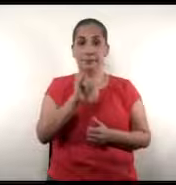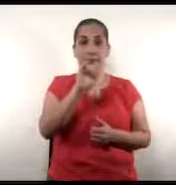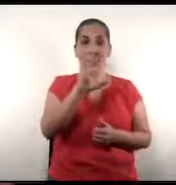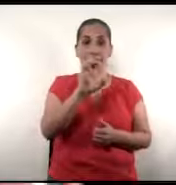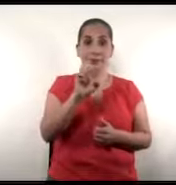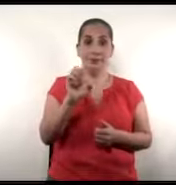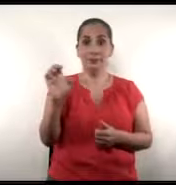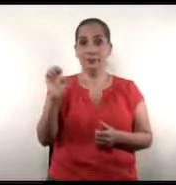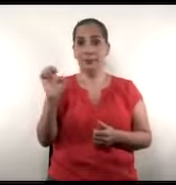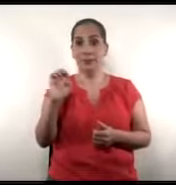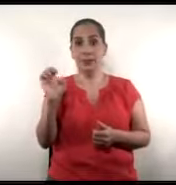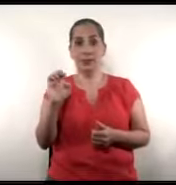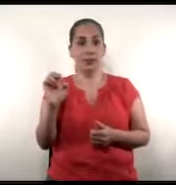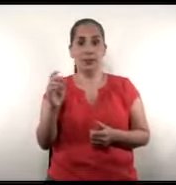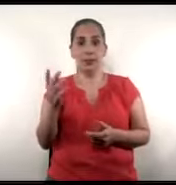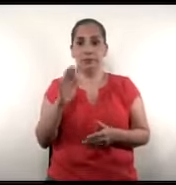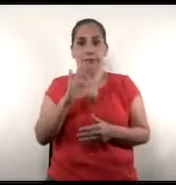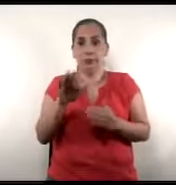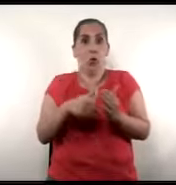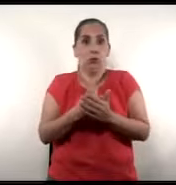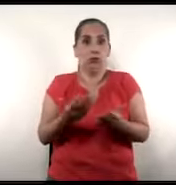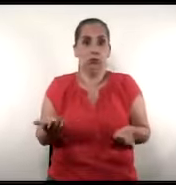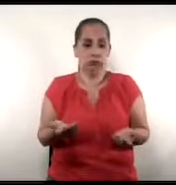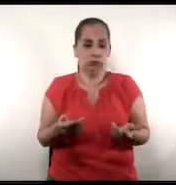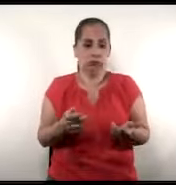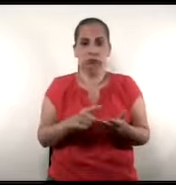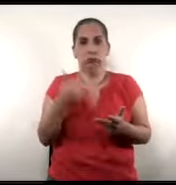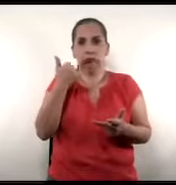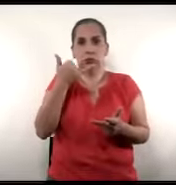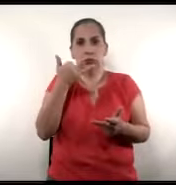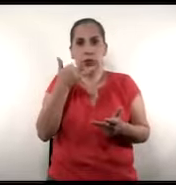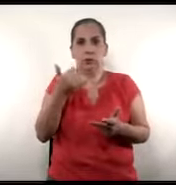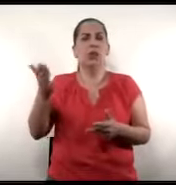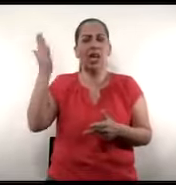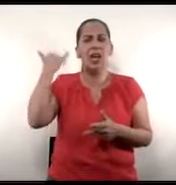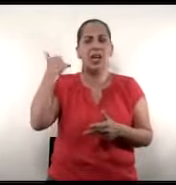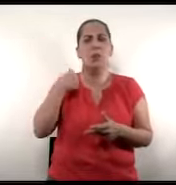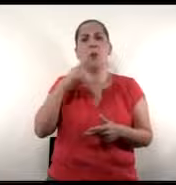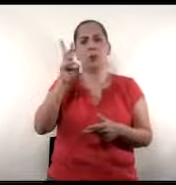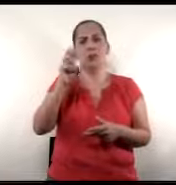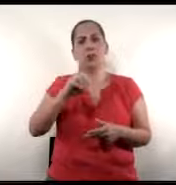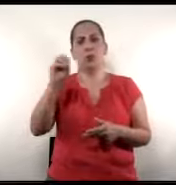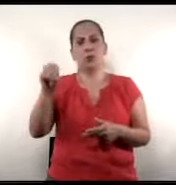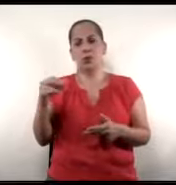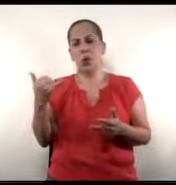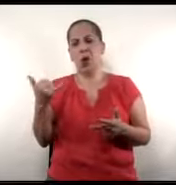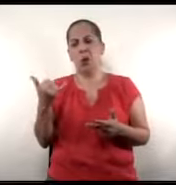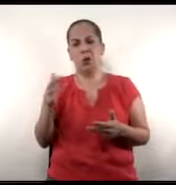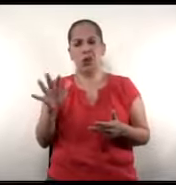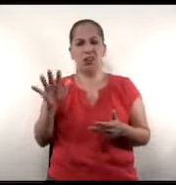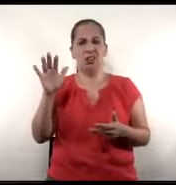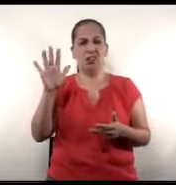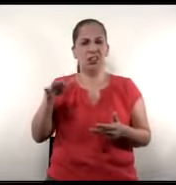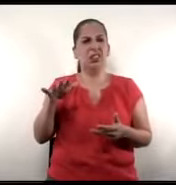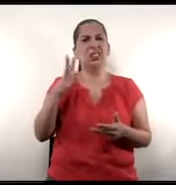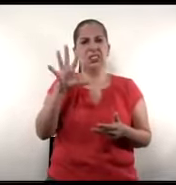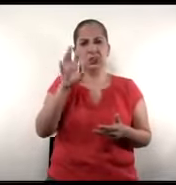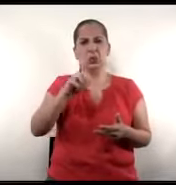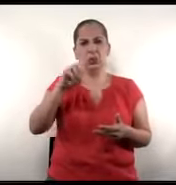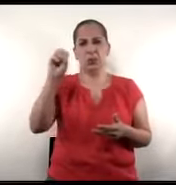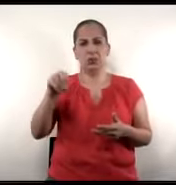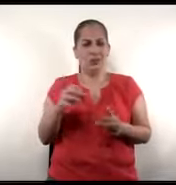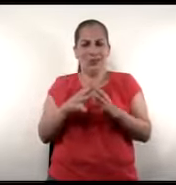energía, prácticamente todo, y en telefonía, en aquel momento 60%, ahora anda alrededor del